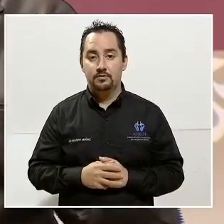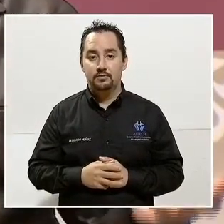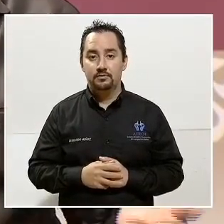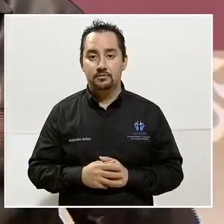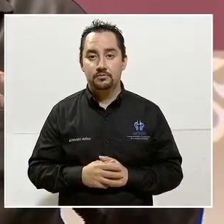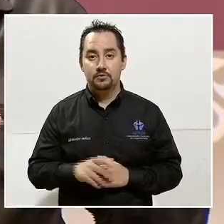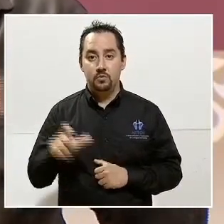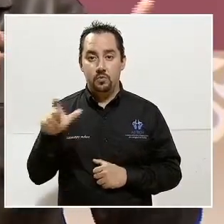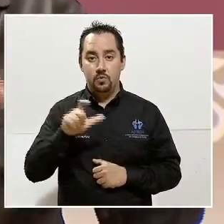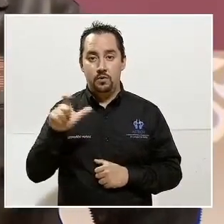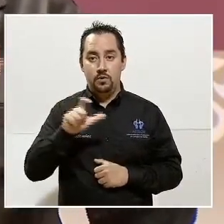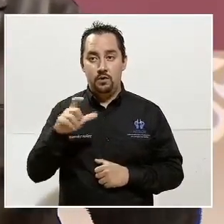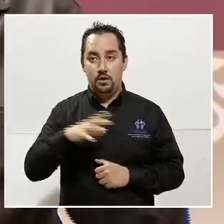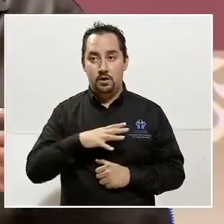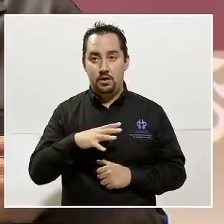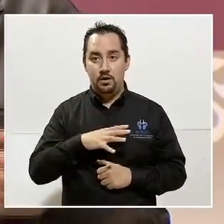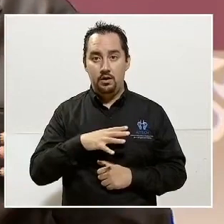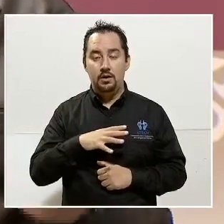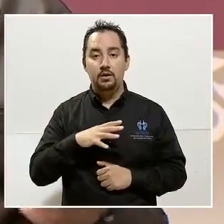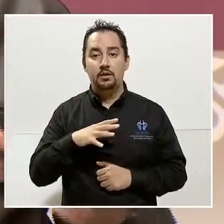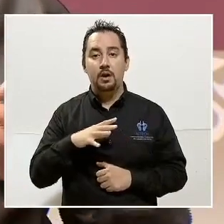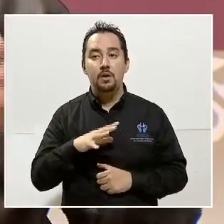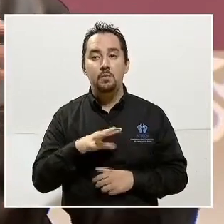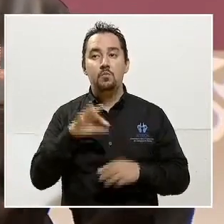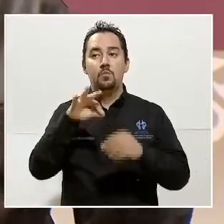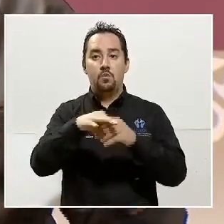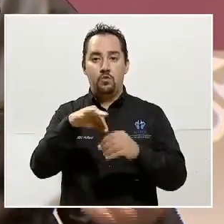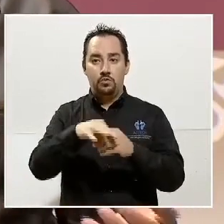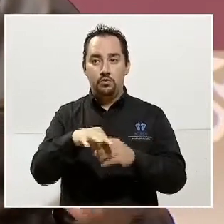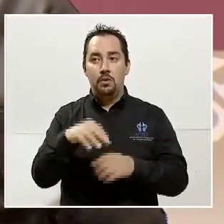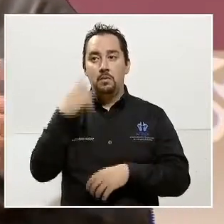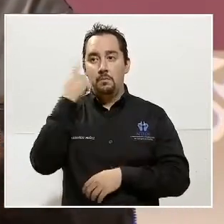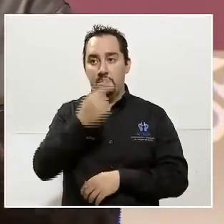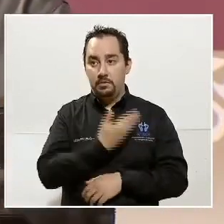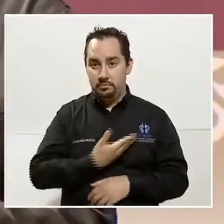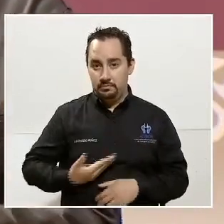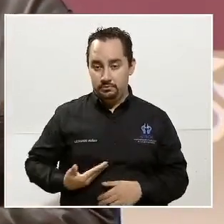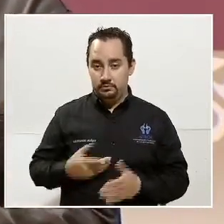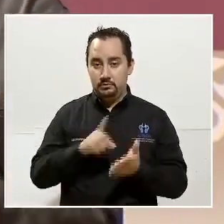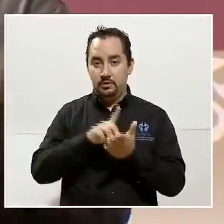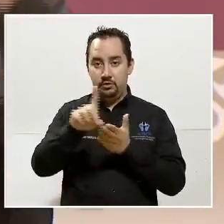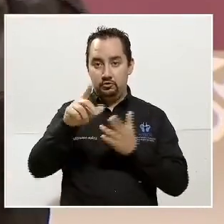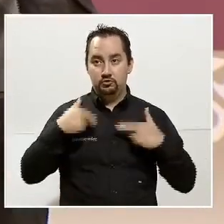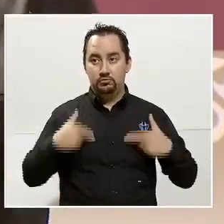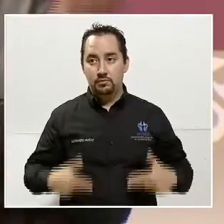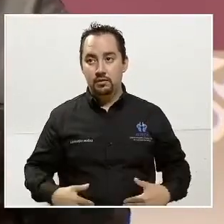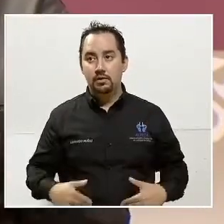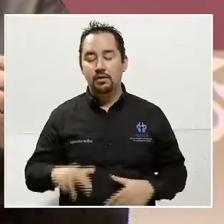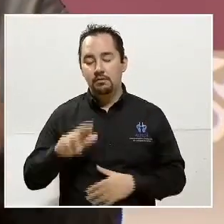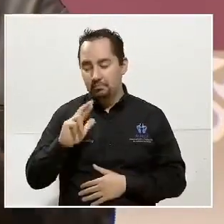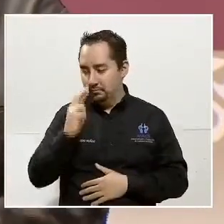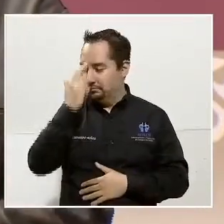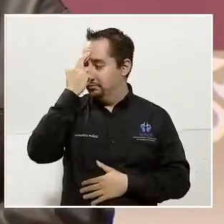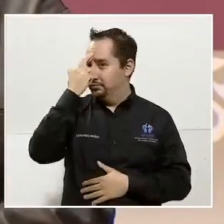venía lo de la elección de la presidenta de Derechos Humanos, me